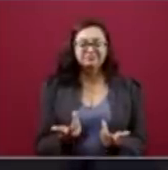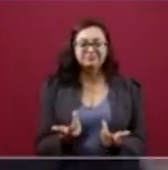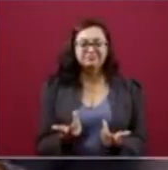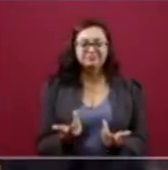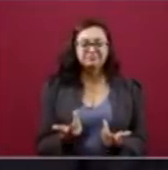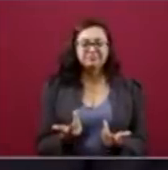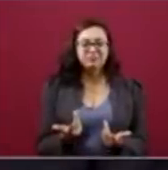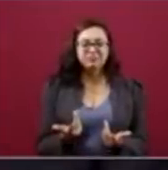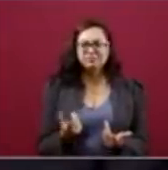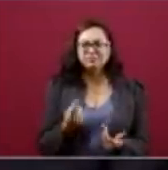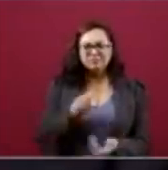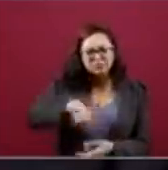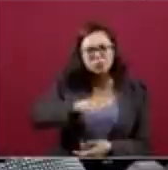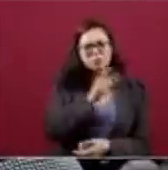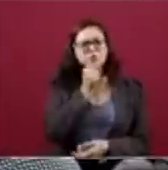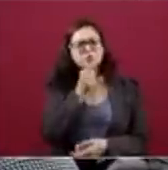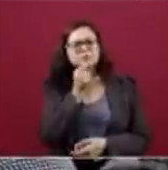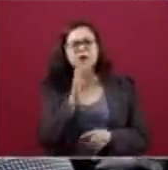¿Qué funciones tenían?